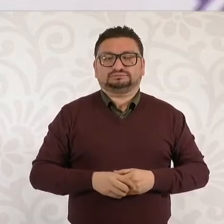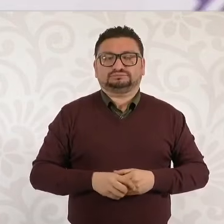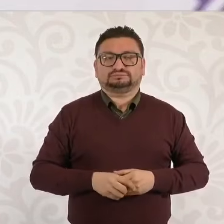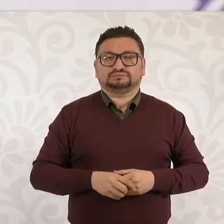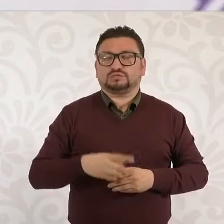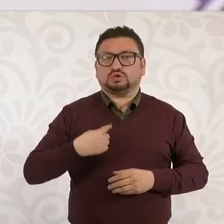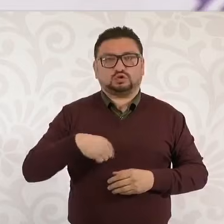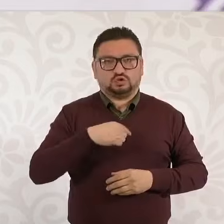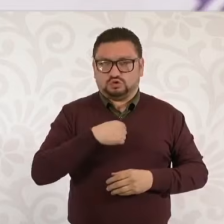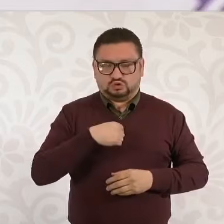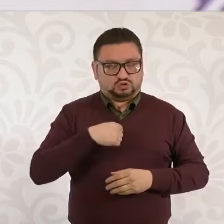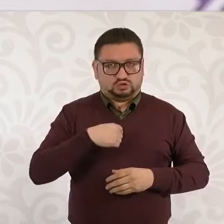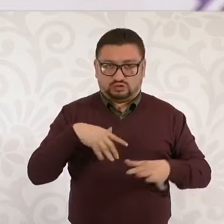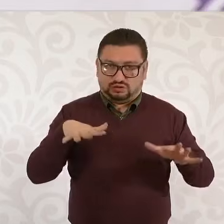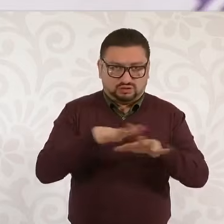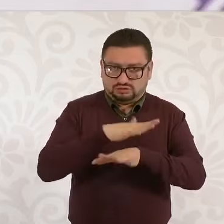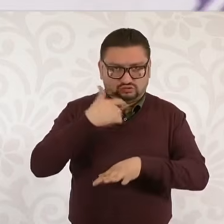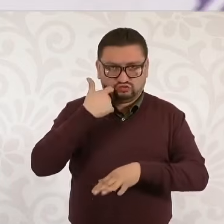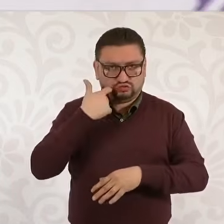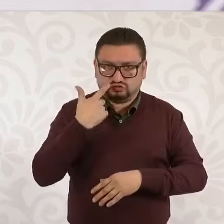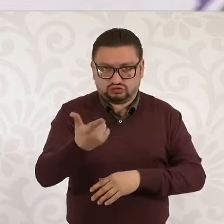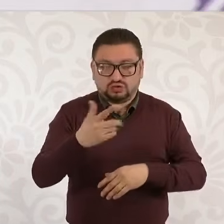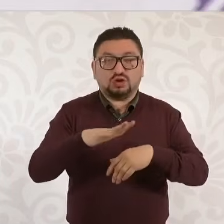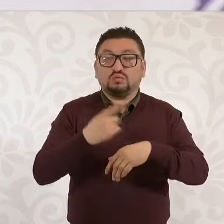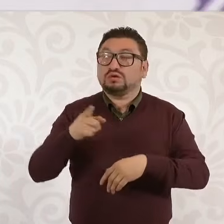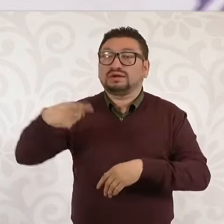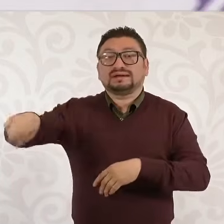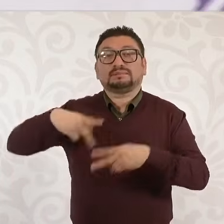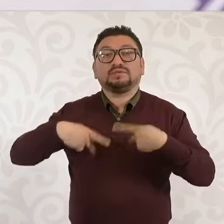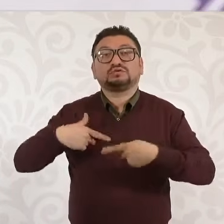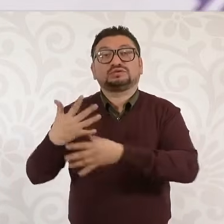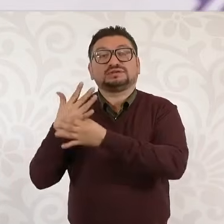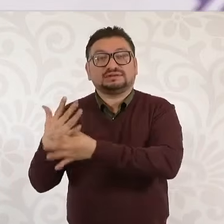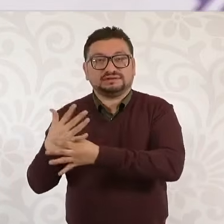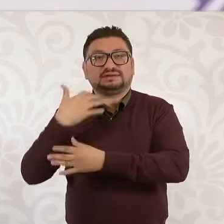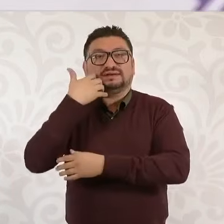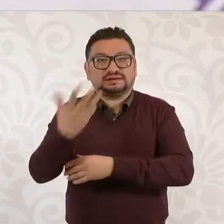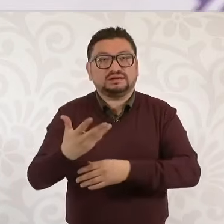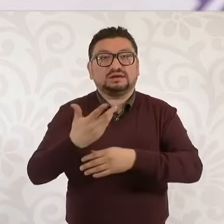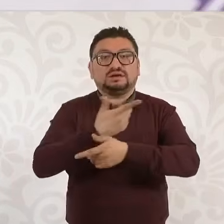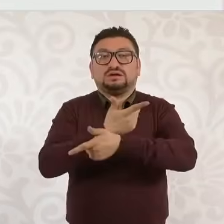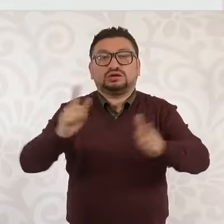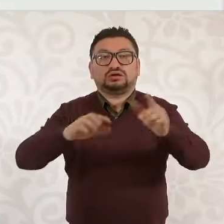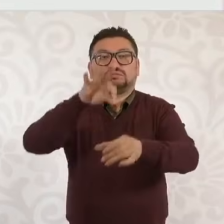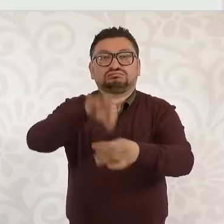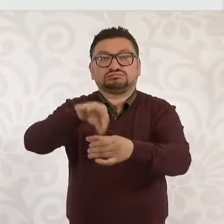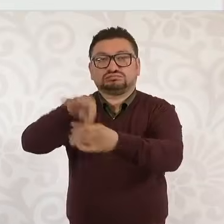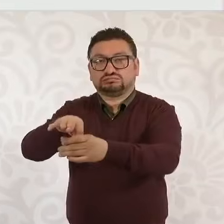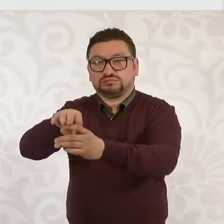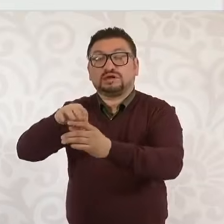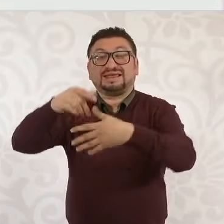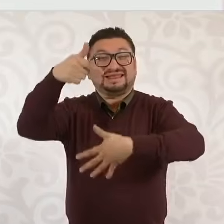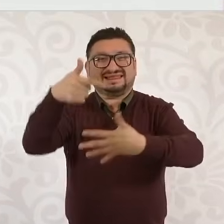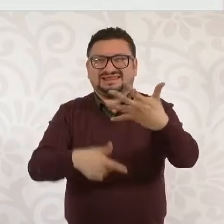no queremos cambiar, porque es lo que nos ha pedido la gente, es que se elijan de manera directa, que ya no haya